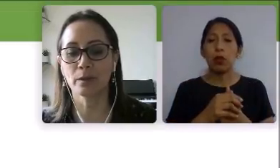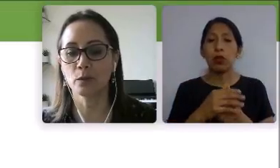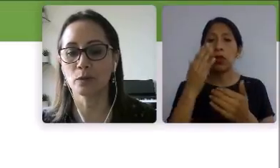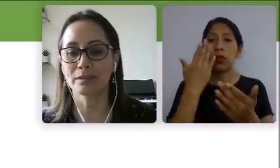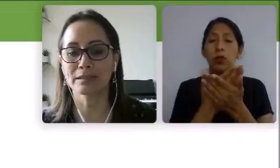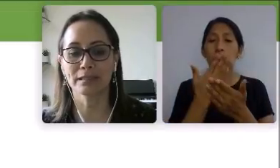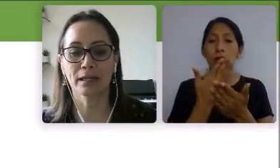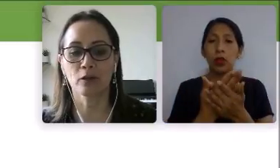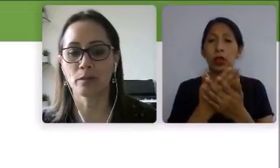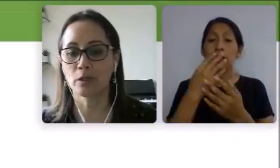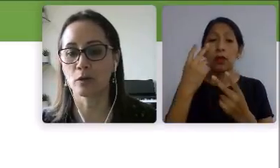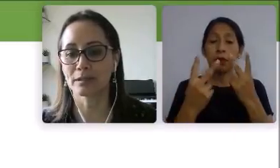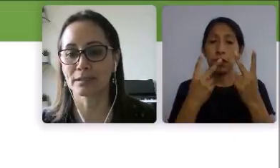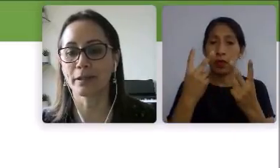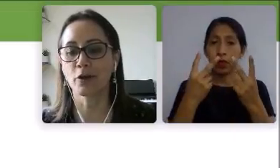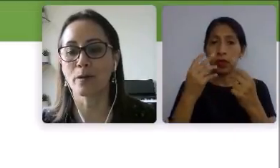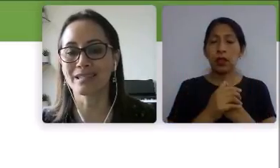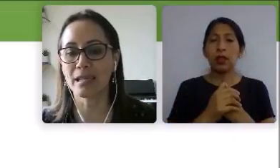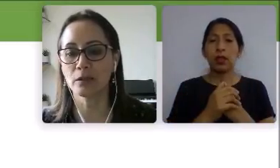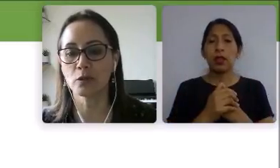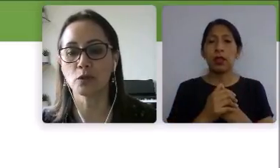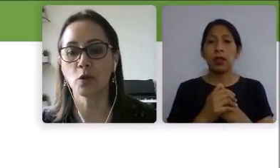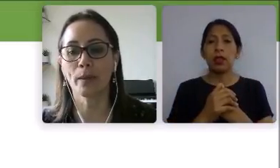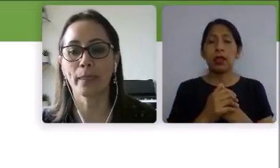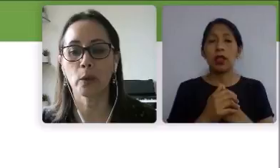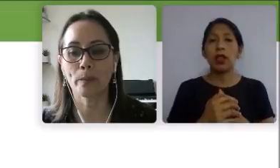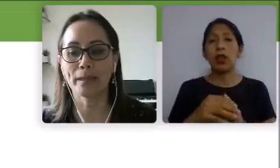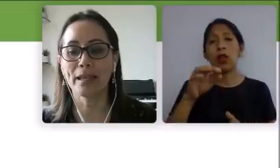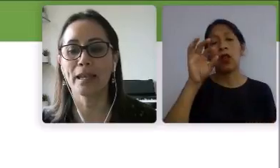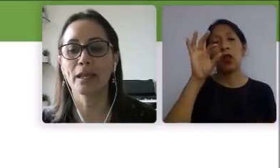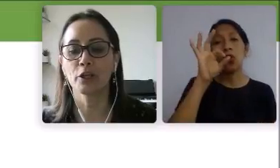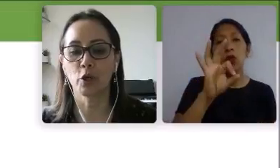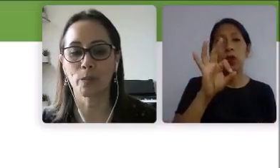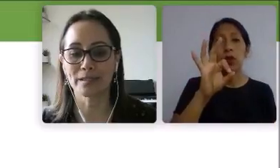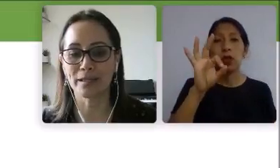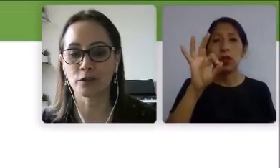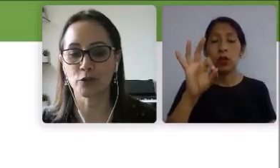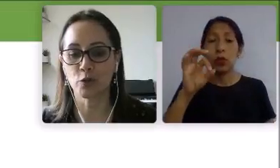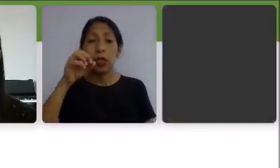que visiten Perú cerca de 1 millón, es decir,